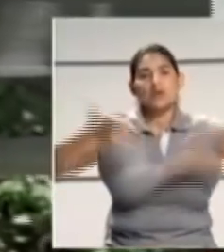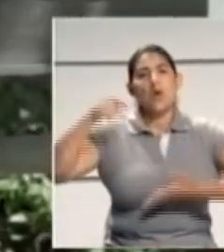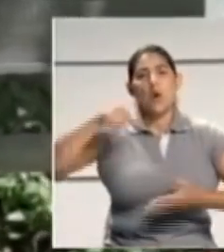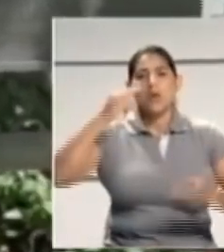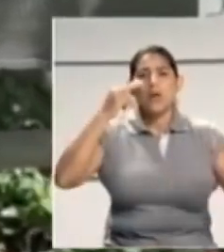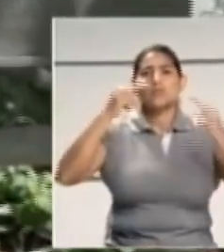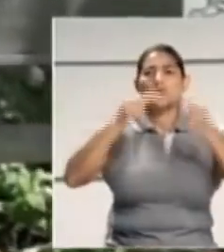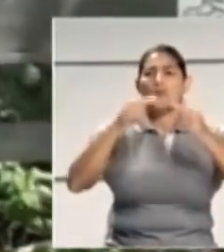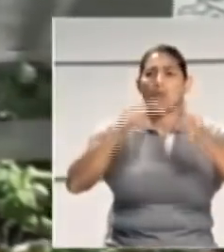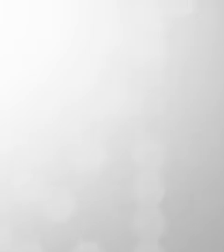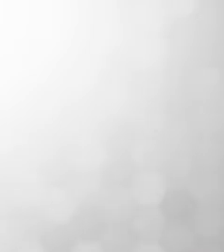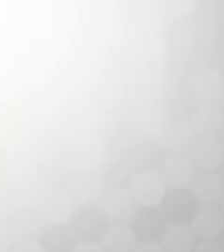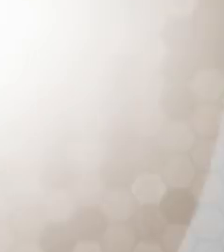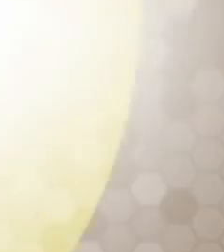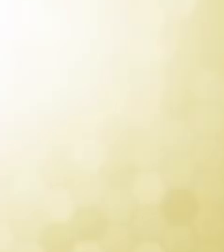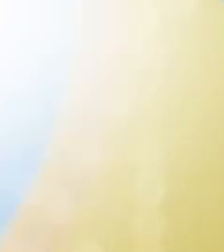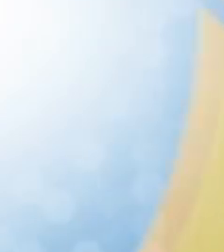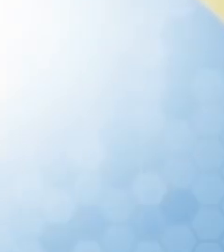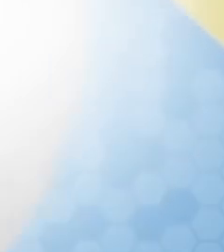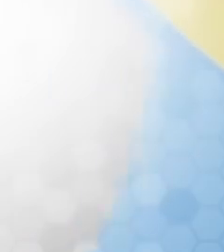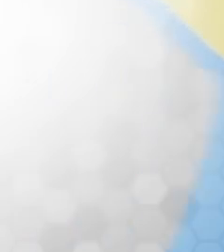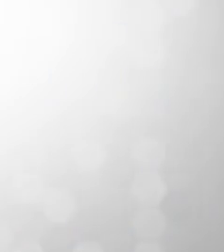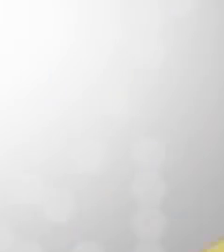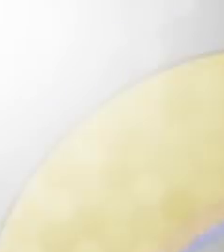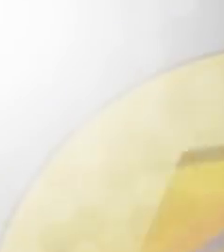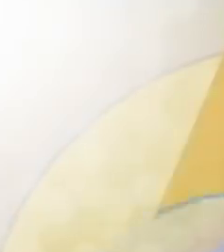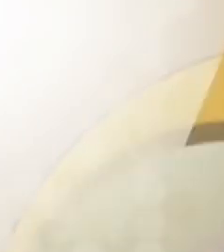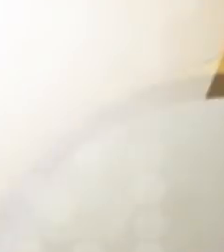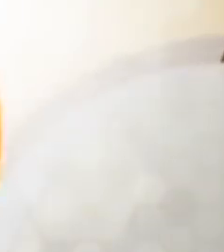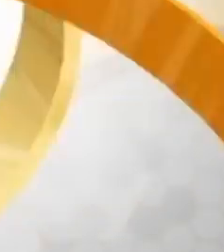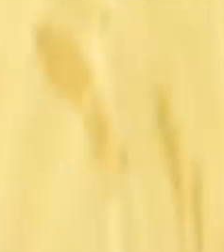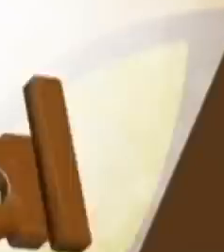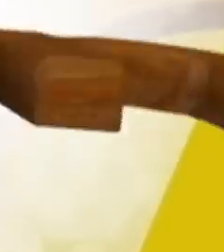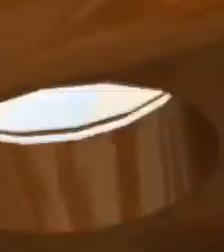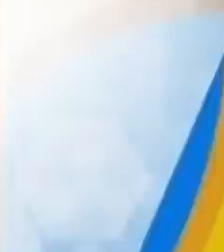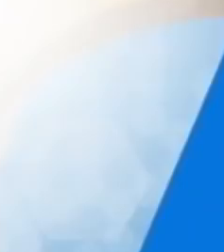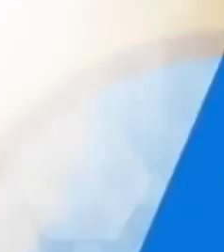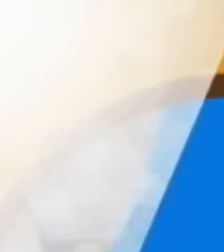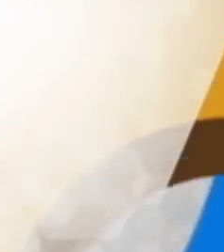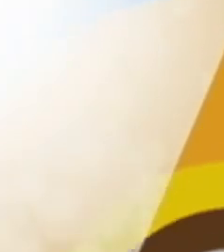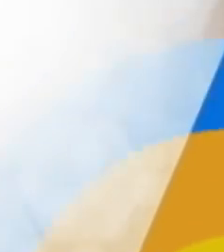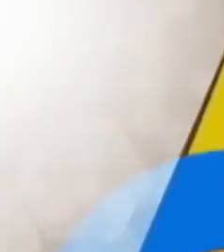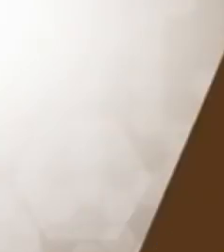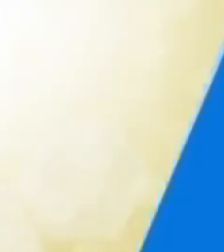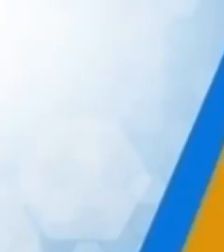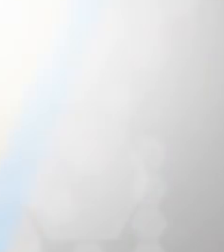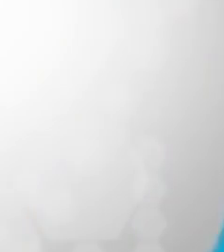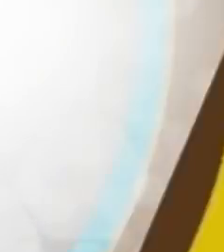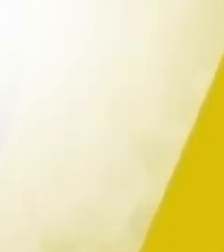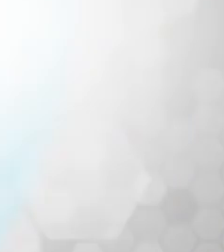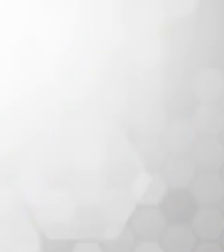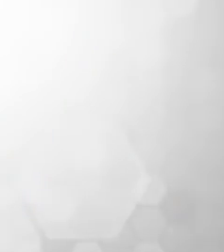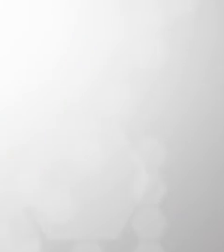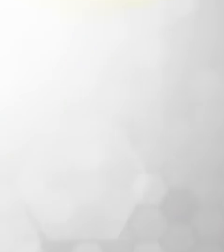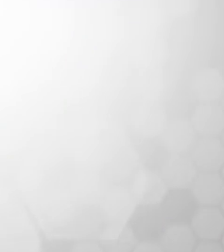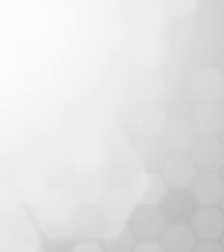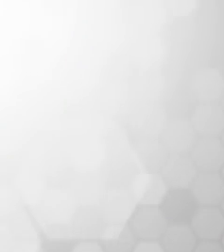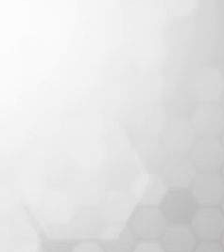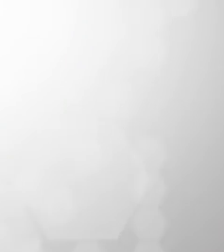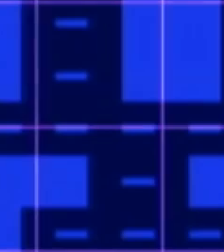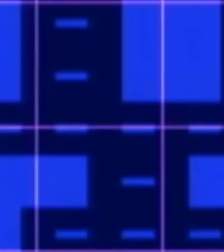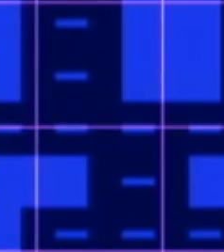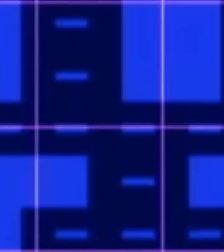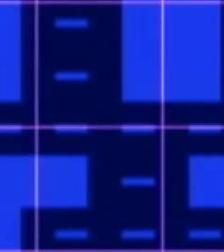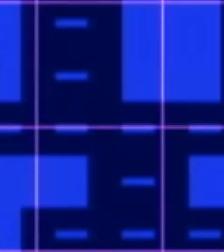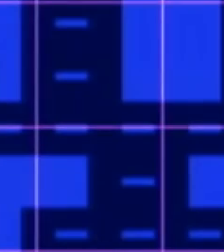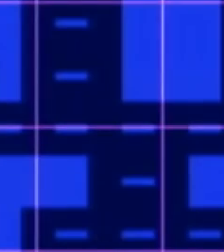nuestro país. Ya sabes, a las 9 de la mañana, aquí en 13, Costa Rica Televisión.